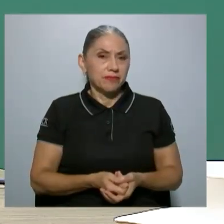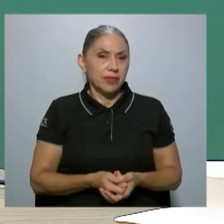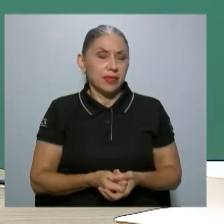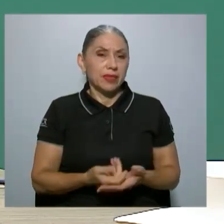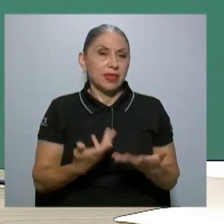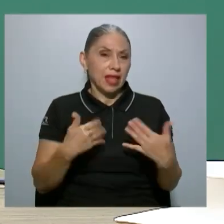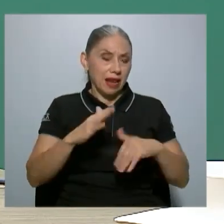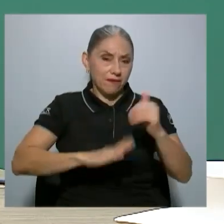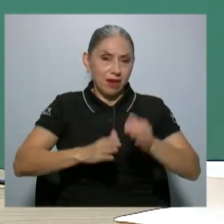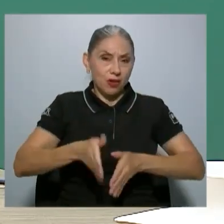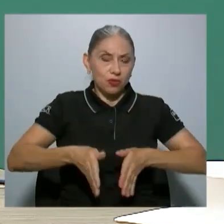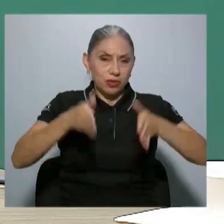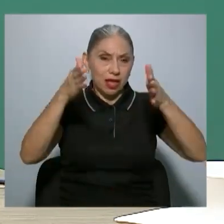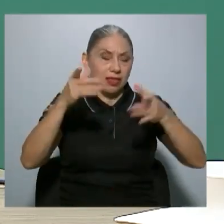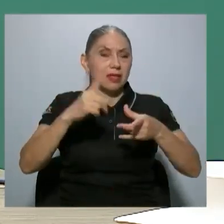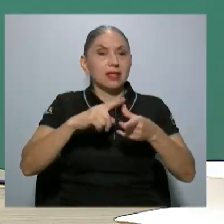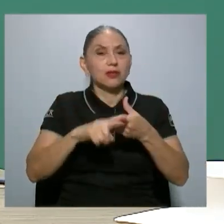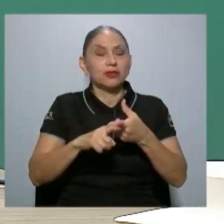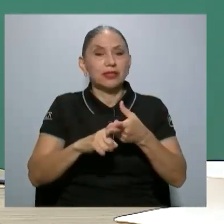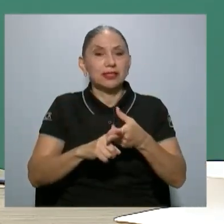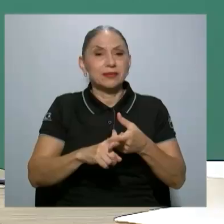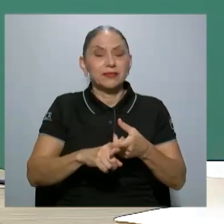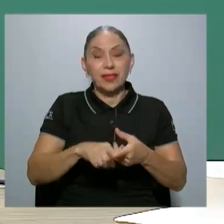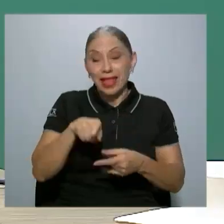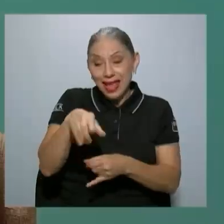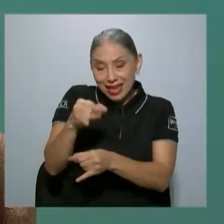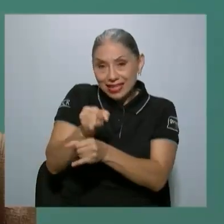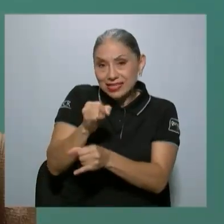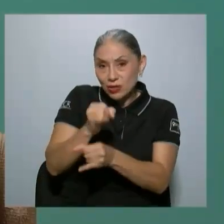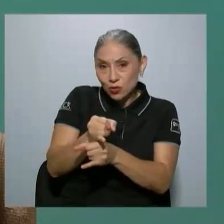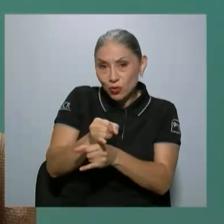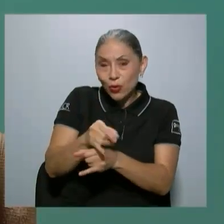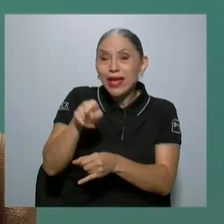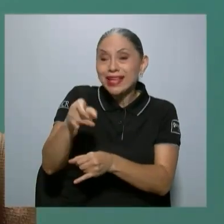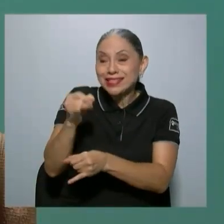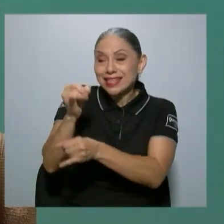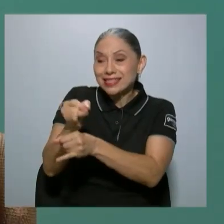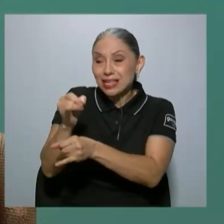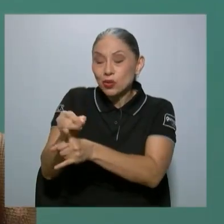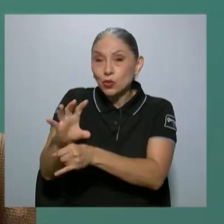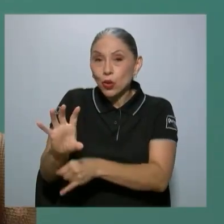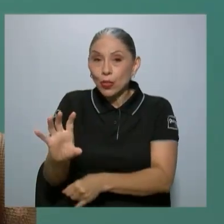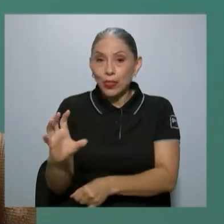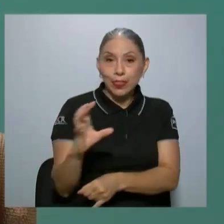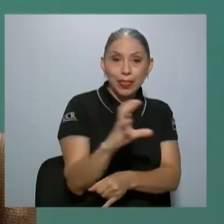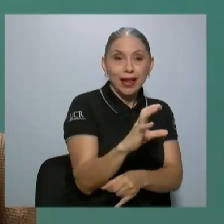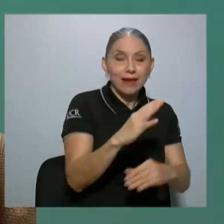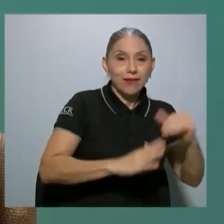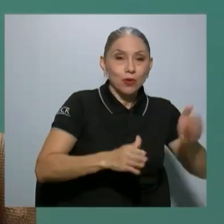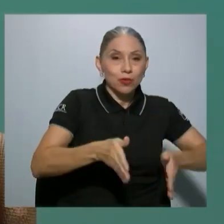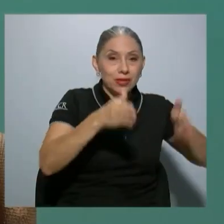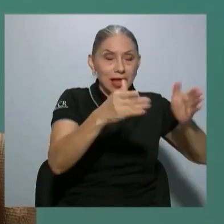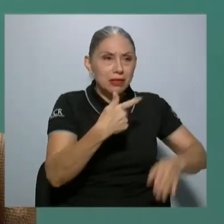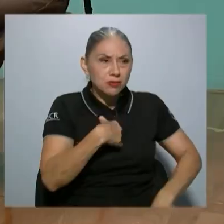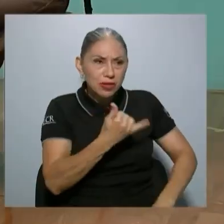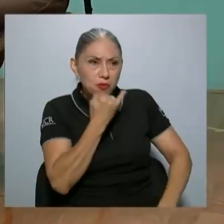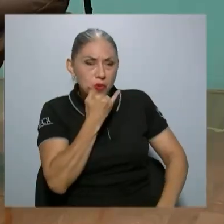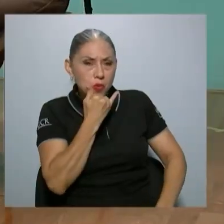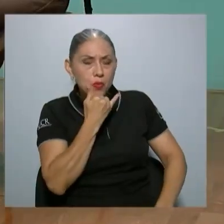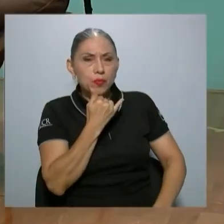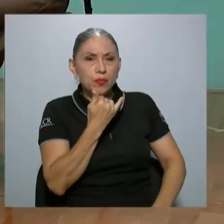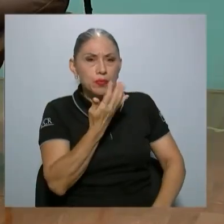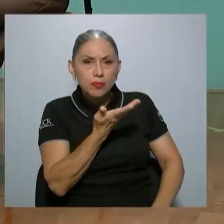de la facultad, y entonces el instituto es el instituto de la facultad. ¿Me equivoco, don Juan? No,